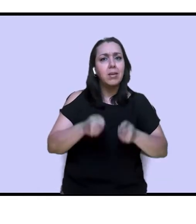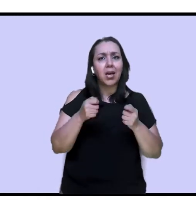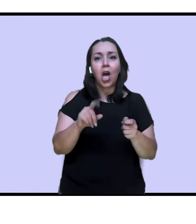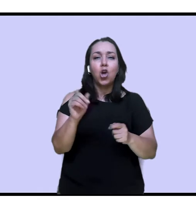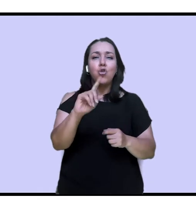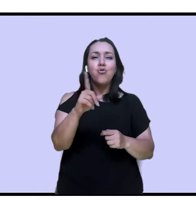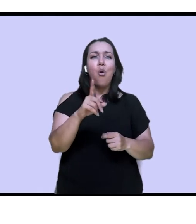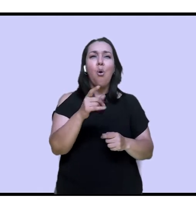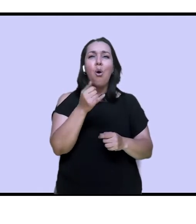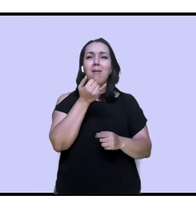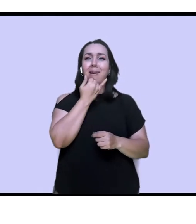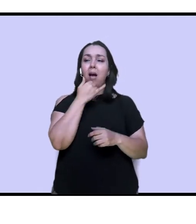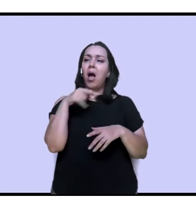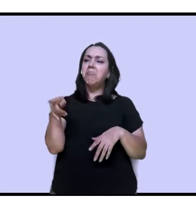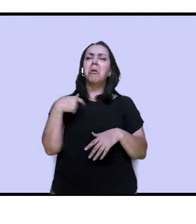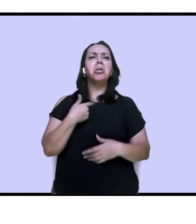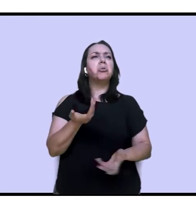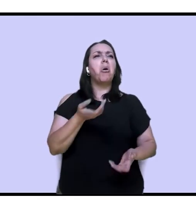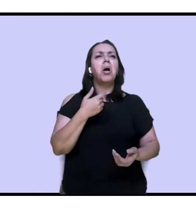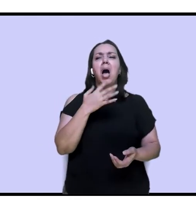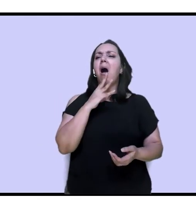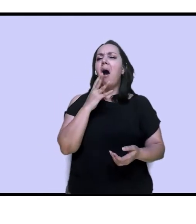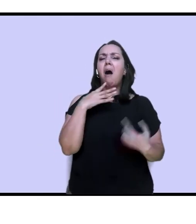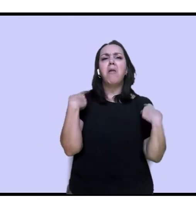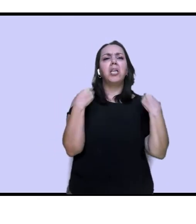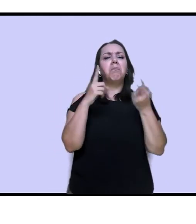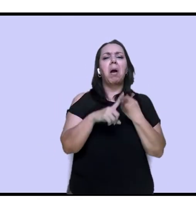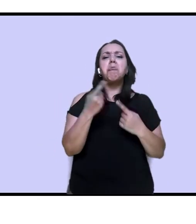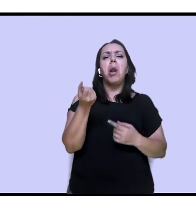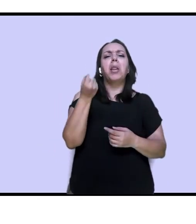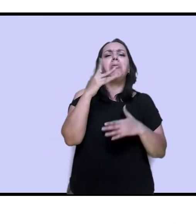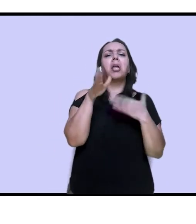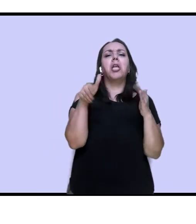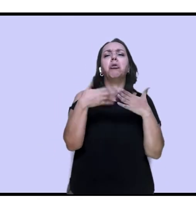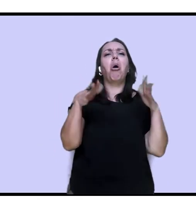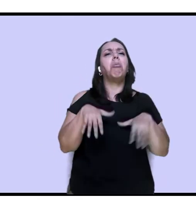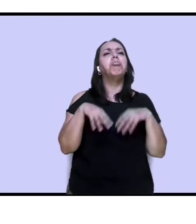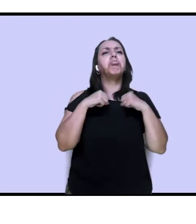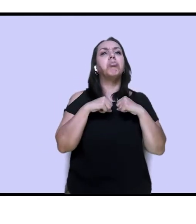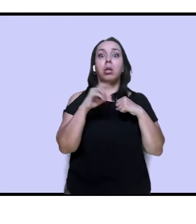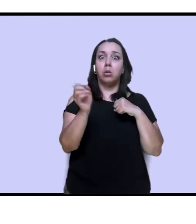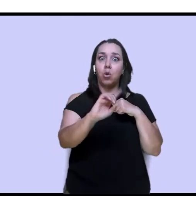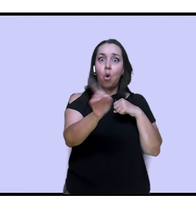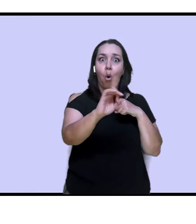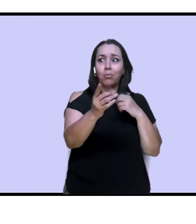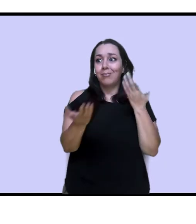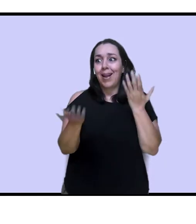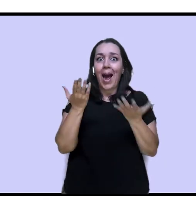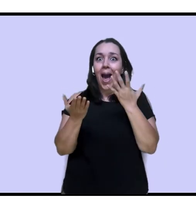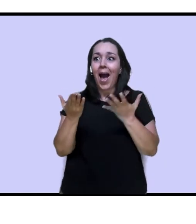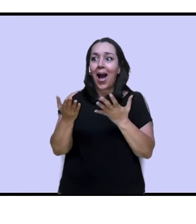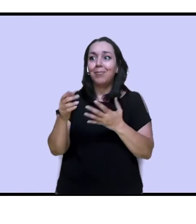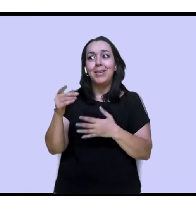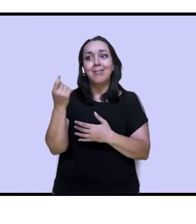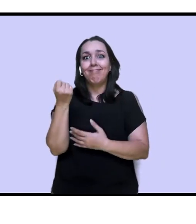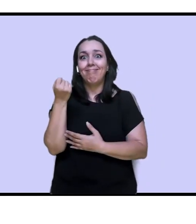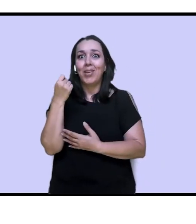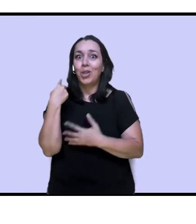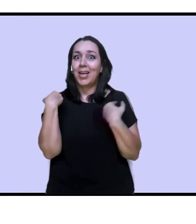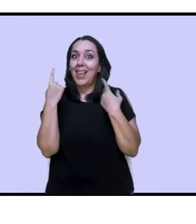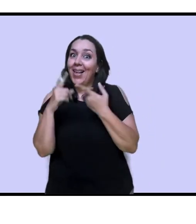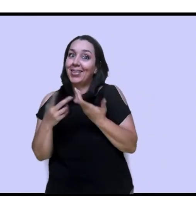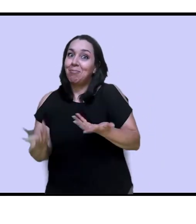todo. No asumir nunca que porque se habla español entienden todo lo que yo estoy diciendo. Y